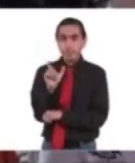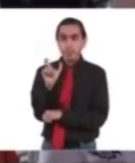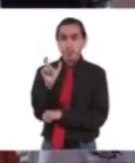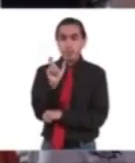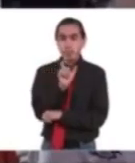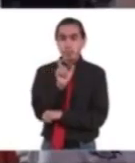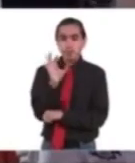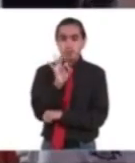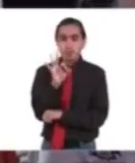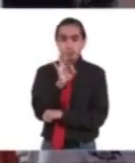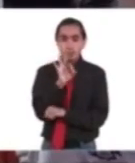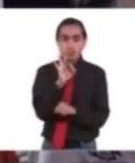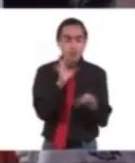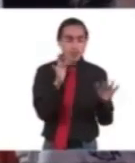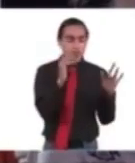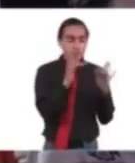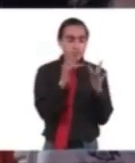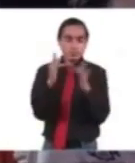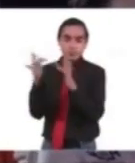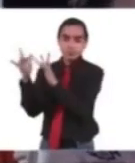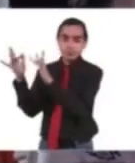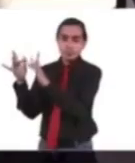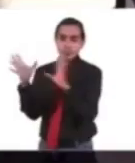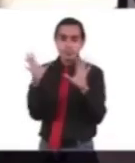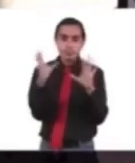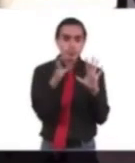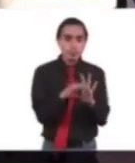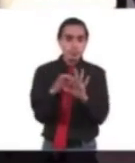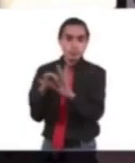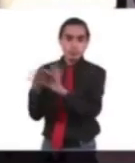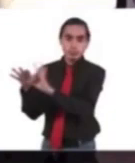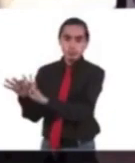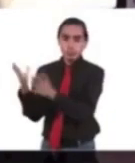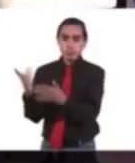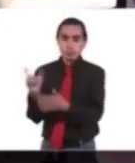la conexión. No lo digas porque va a tocar, presidente.